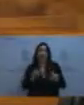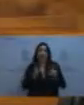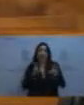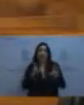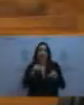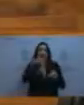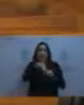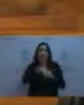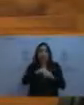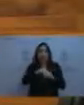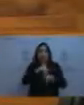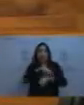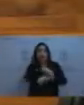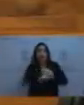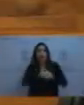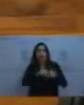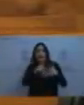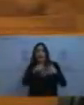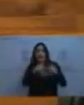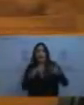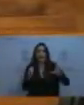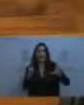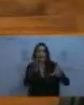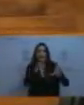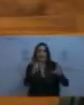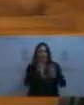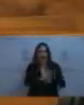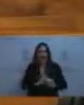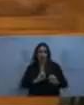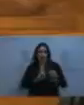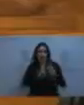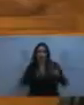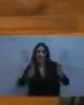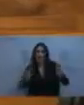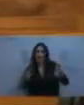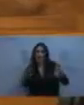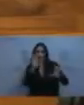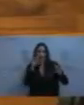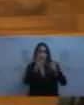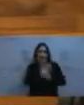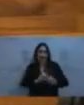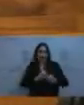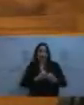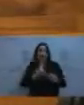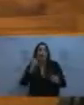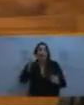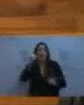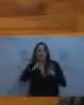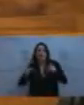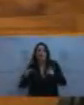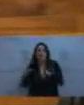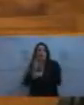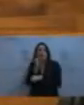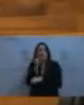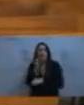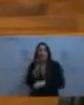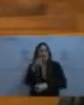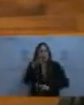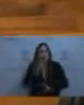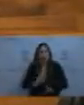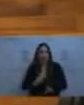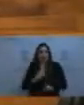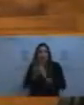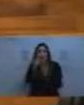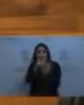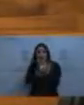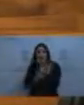portal de transparencia, no hay nada colgado en la página web, no podemos saber cuánta gente se presentó, no podemos saber si cumplían los requisitos o no, porque